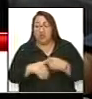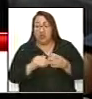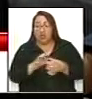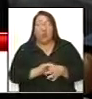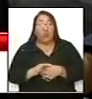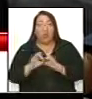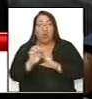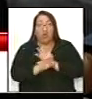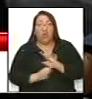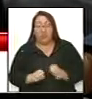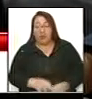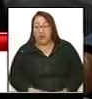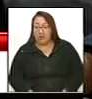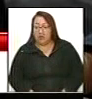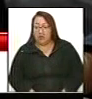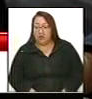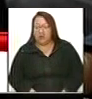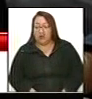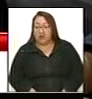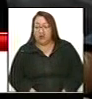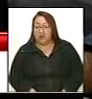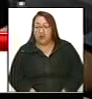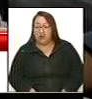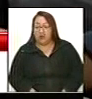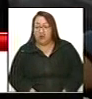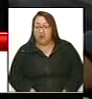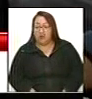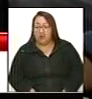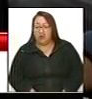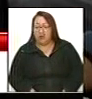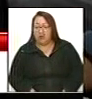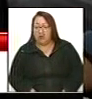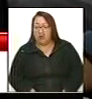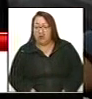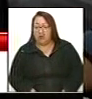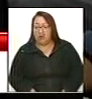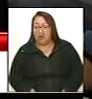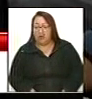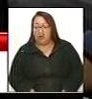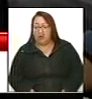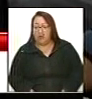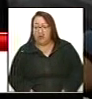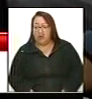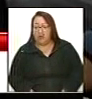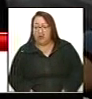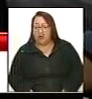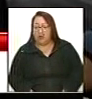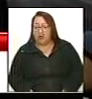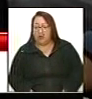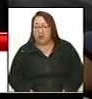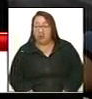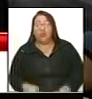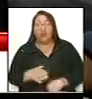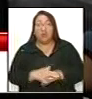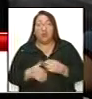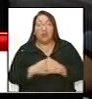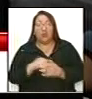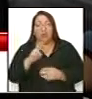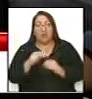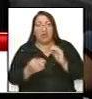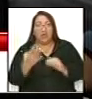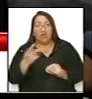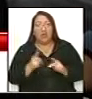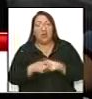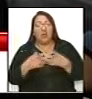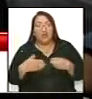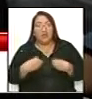Europea, ya habían también esas leyes. Y en la directiva de la Unión Europea sobre sociedades de gestión de 2014 también